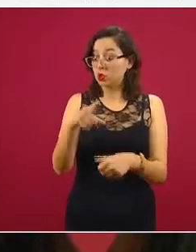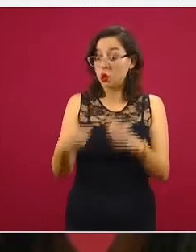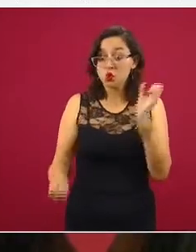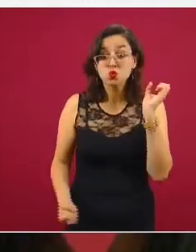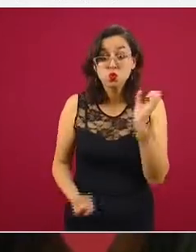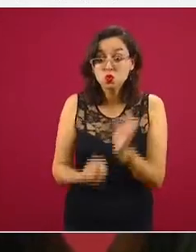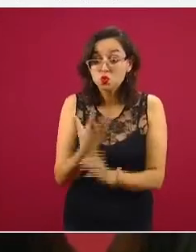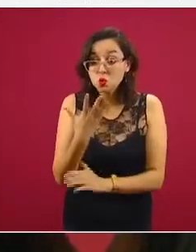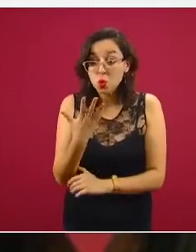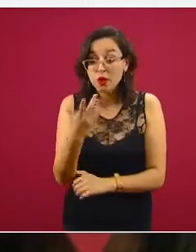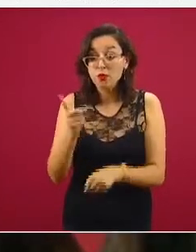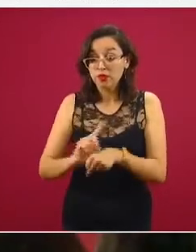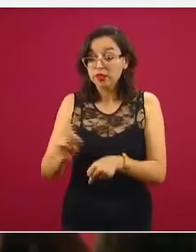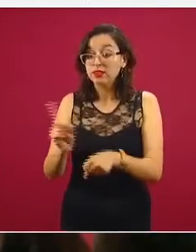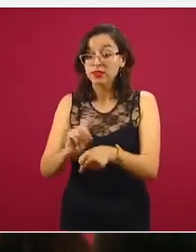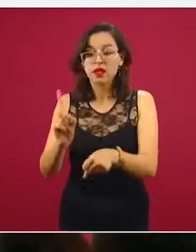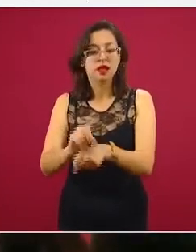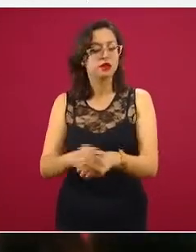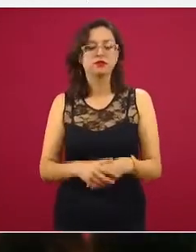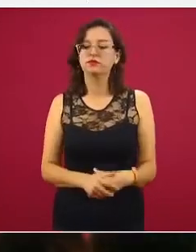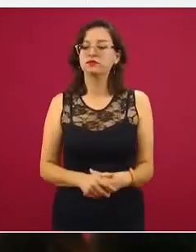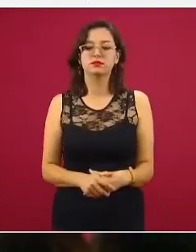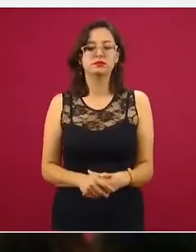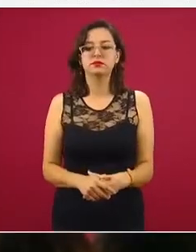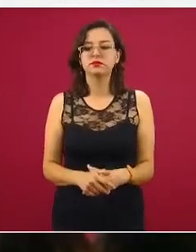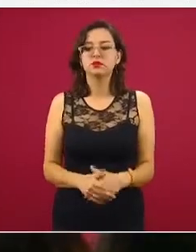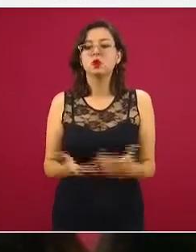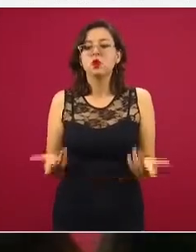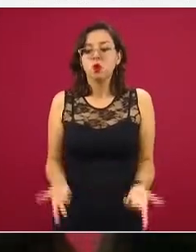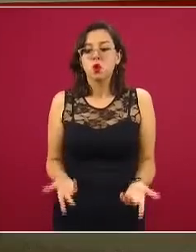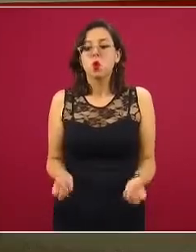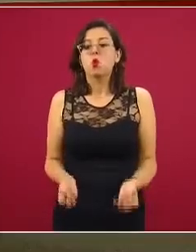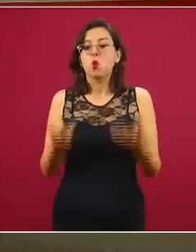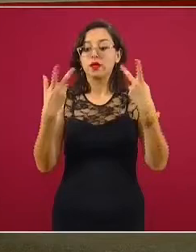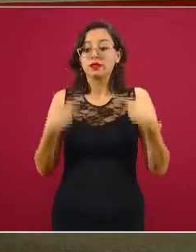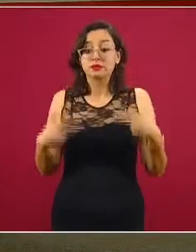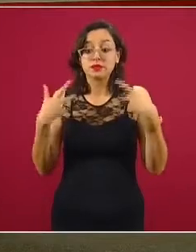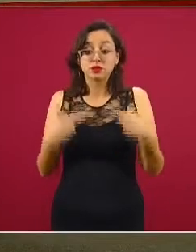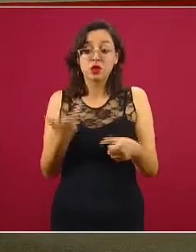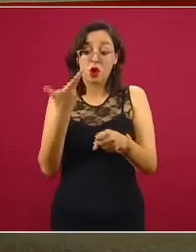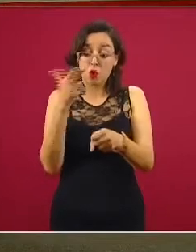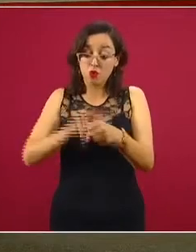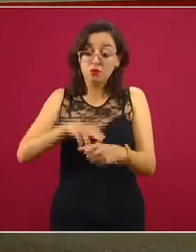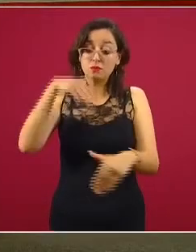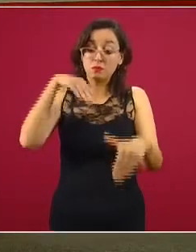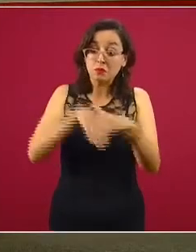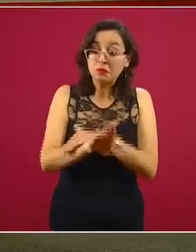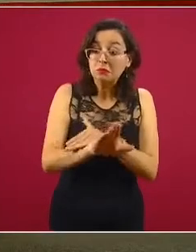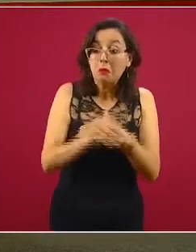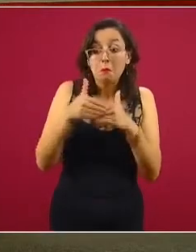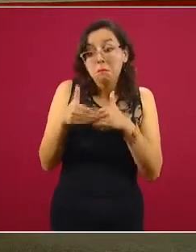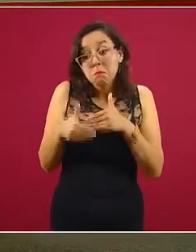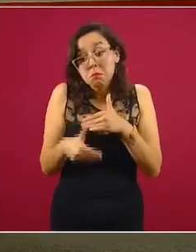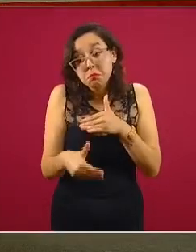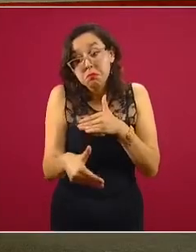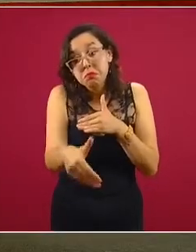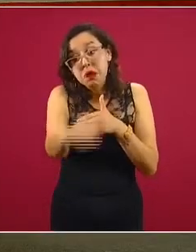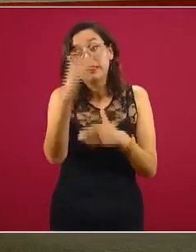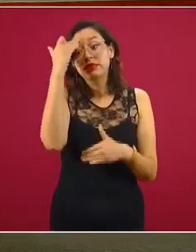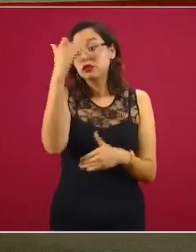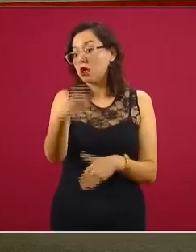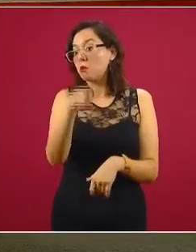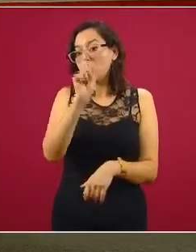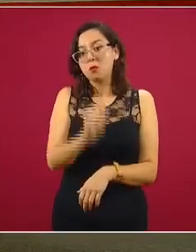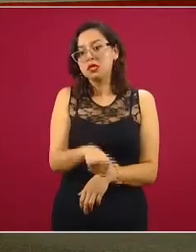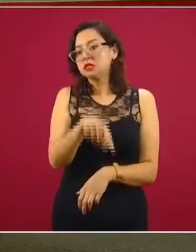casos en cada día. Es número de personas que estarán en ese día hospitalizadas en la terapia